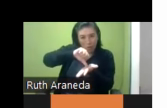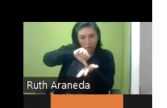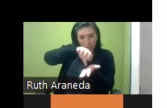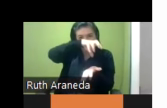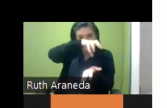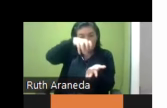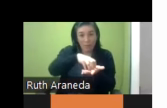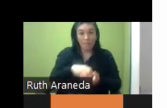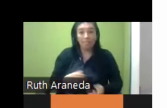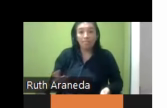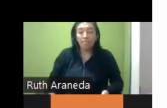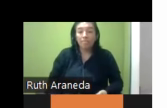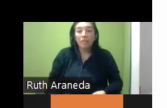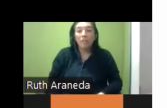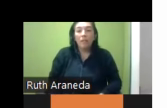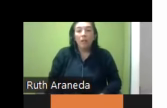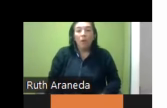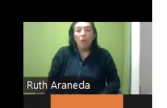Pero también tenemos